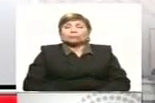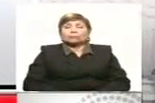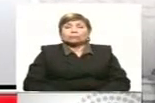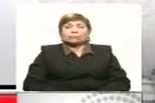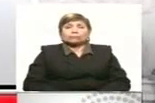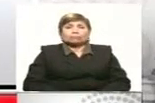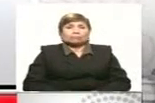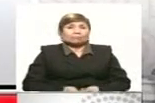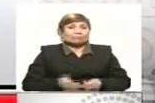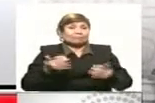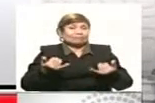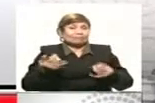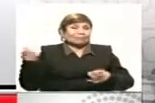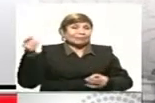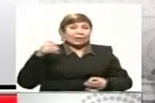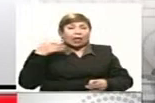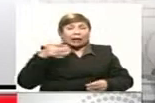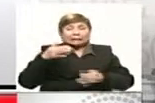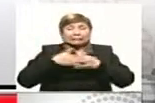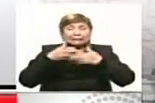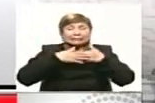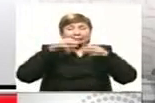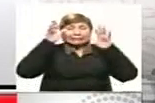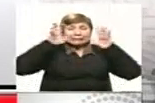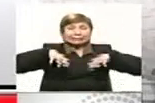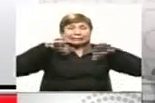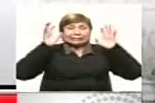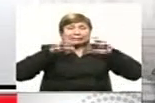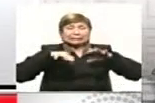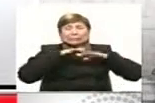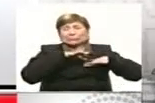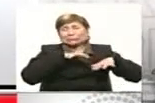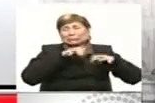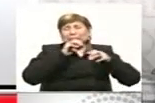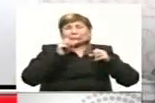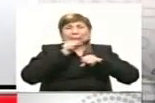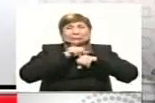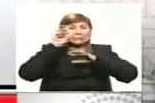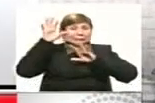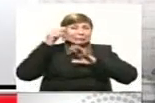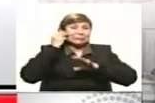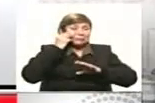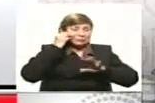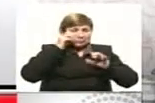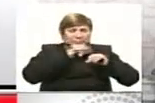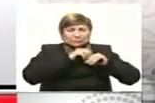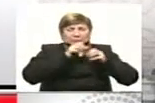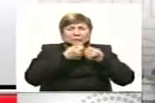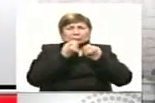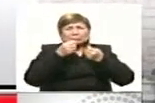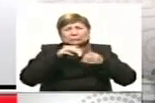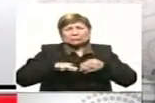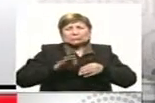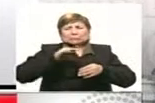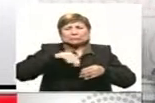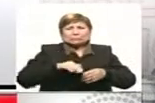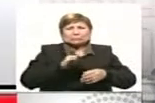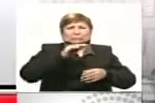viene la época de lluvias, se acerca la época de lluvias, y en toda nuestra sierra, en la época de lluvias, los caminos es cuando